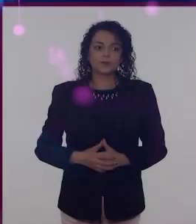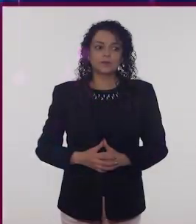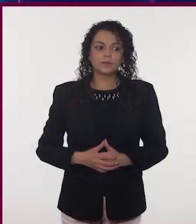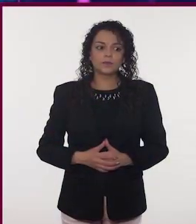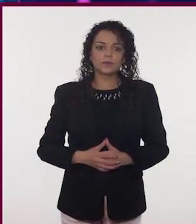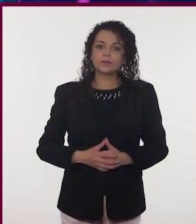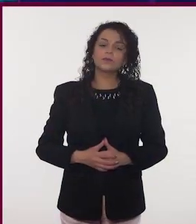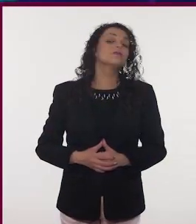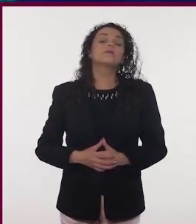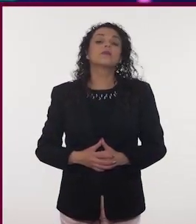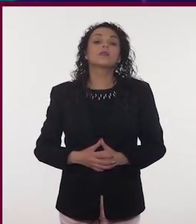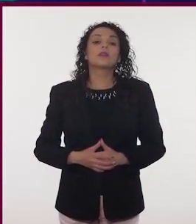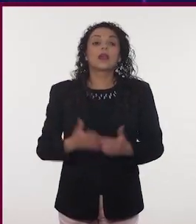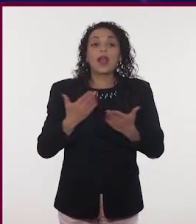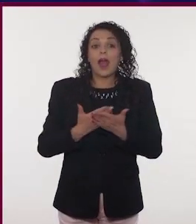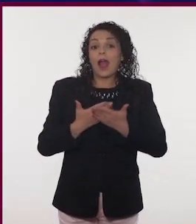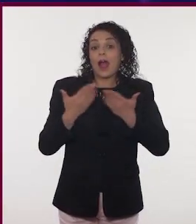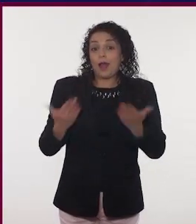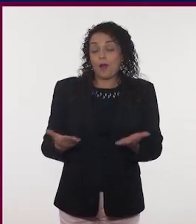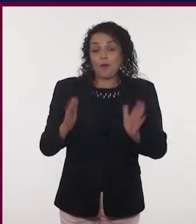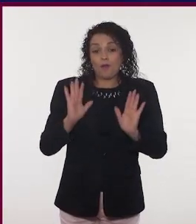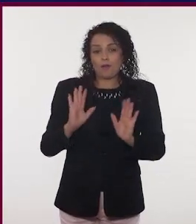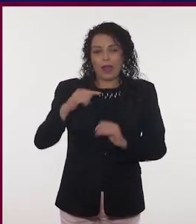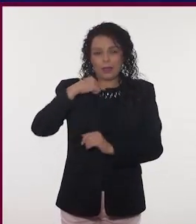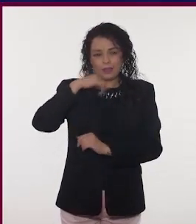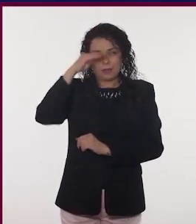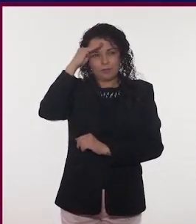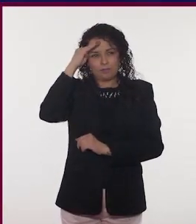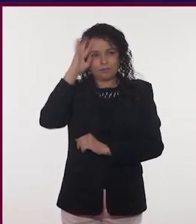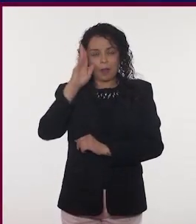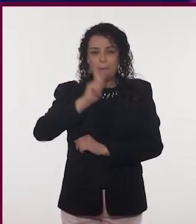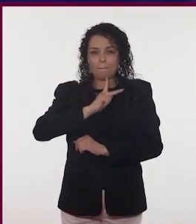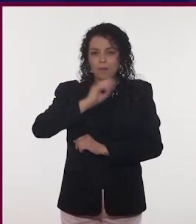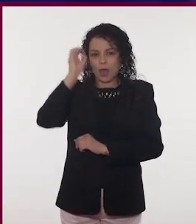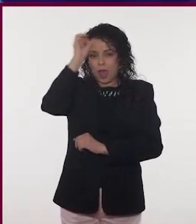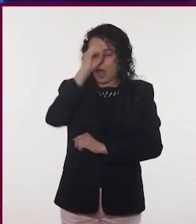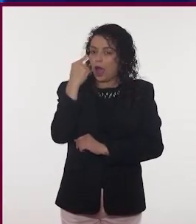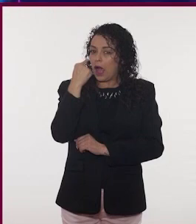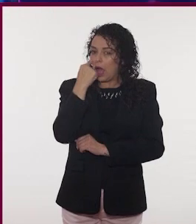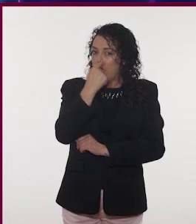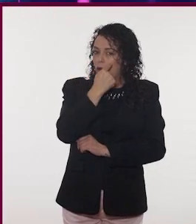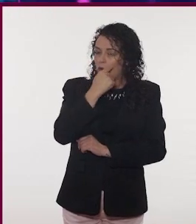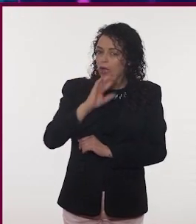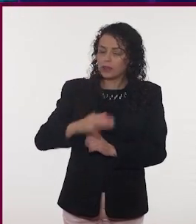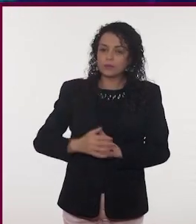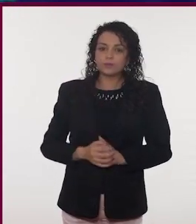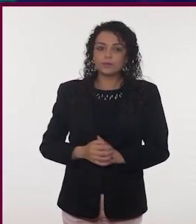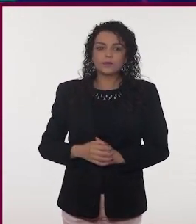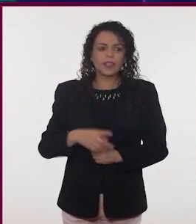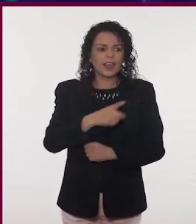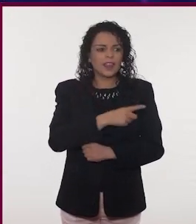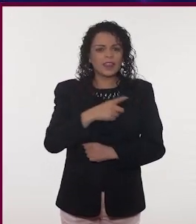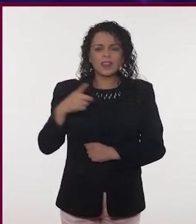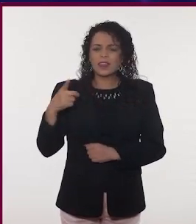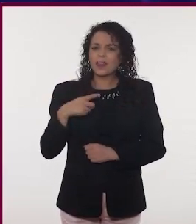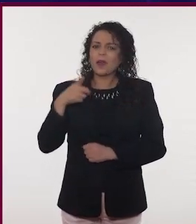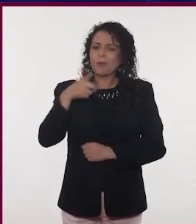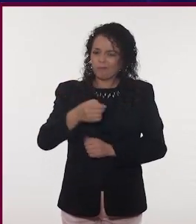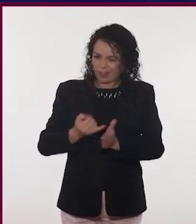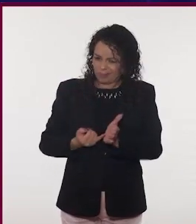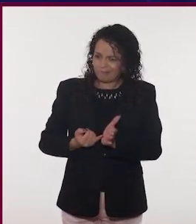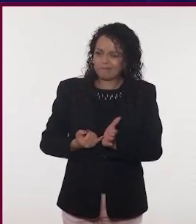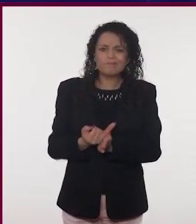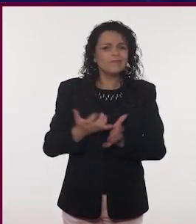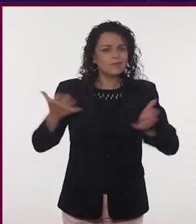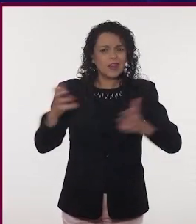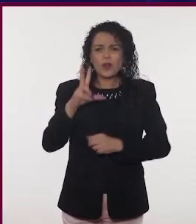Yo ahora diría, ¿verdad? Desde mi perspectiva diría que lo hicieran sin miedo,